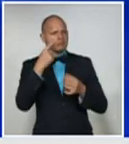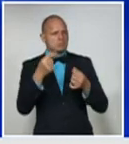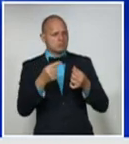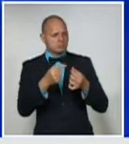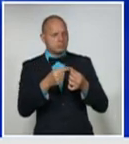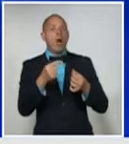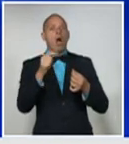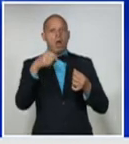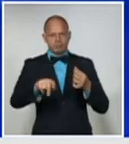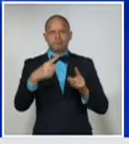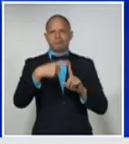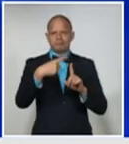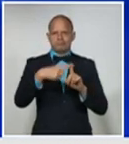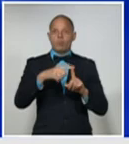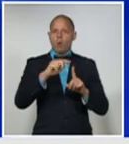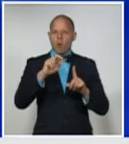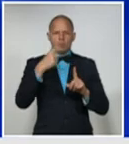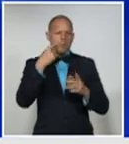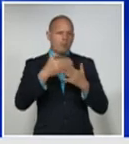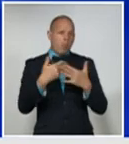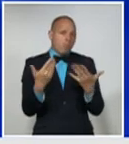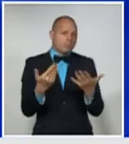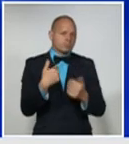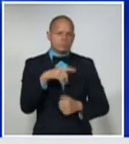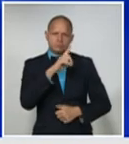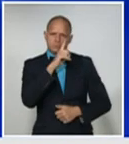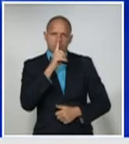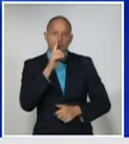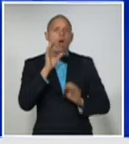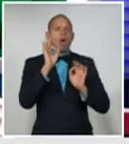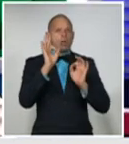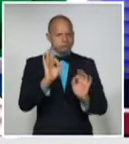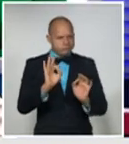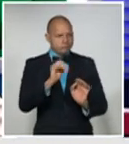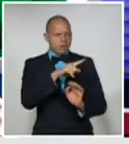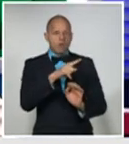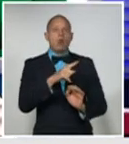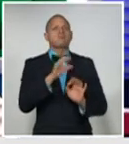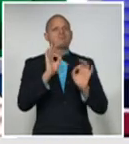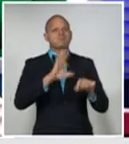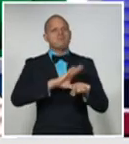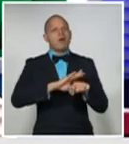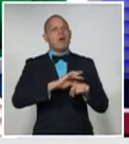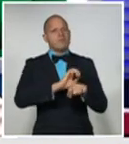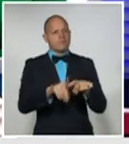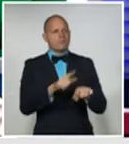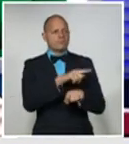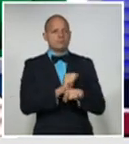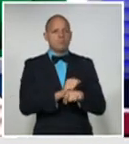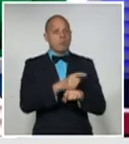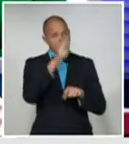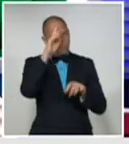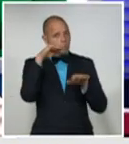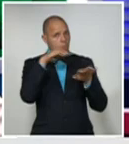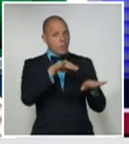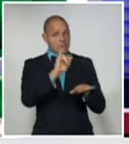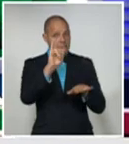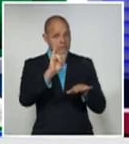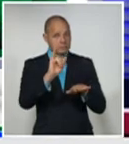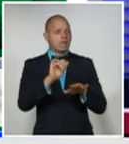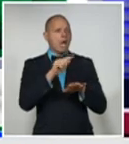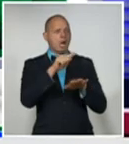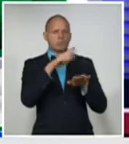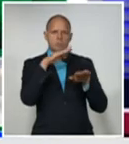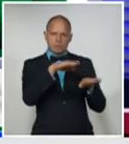al PCR, y después de una estadía de 6 días en los